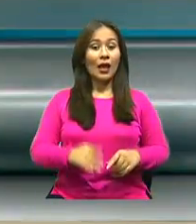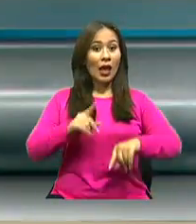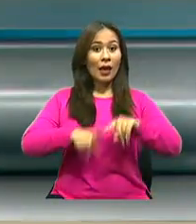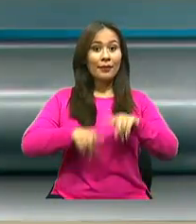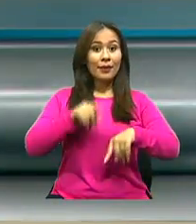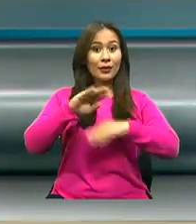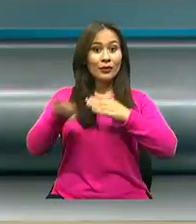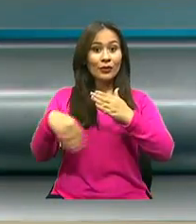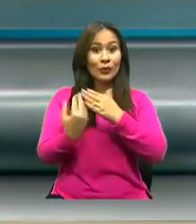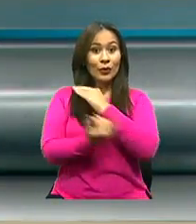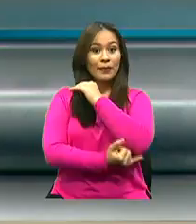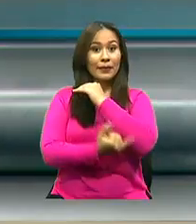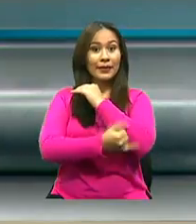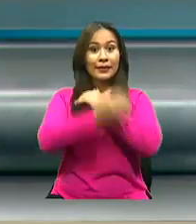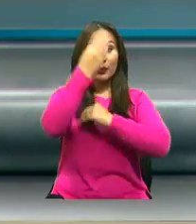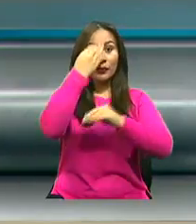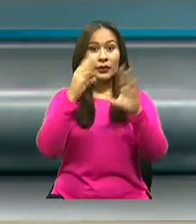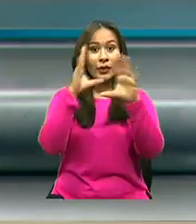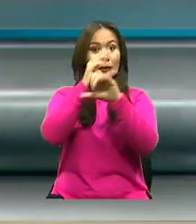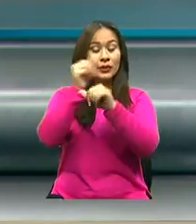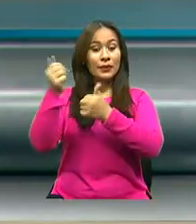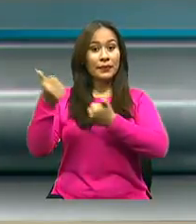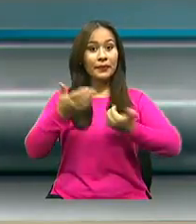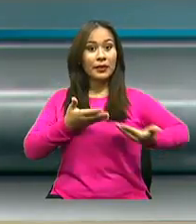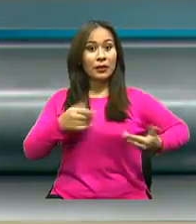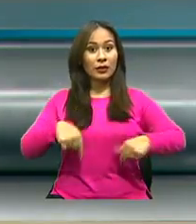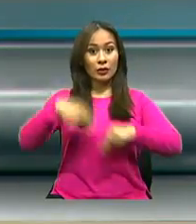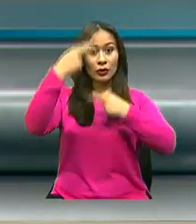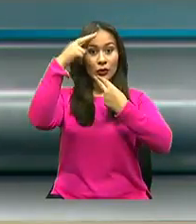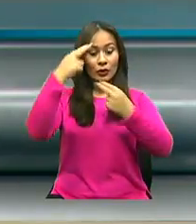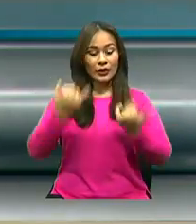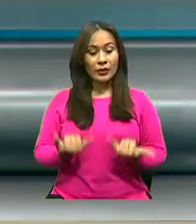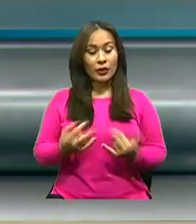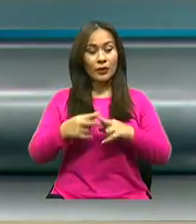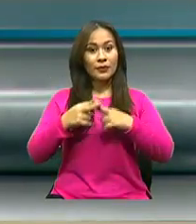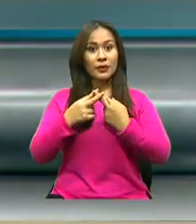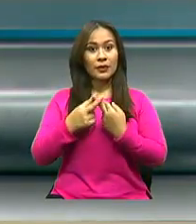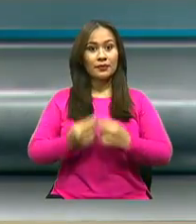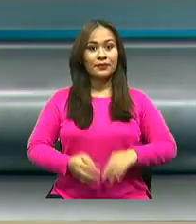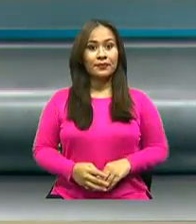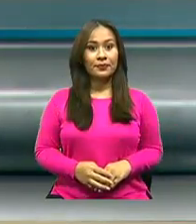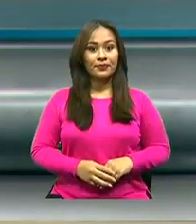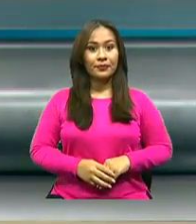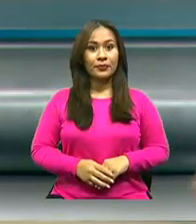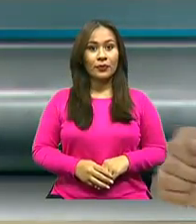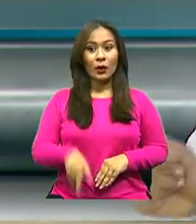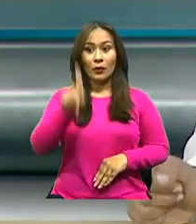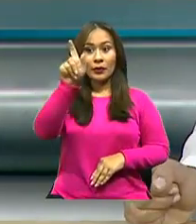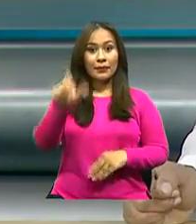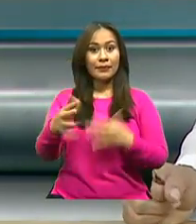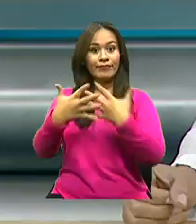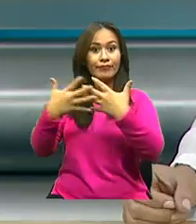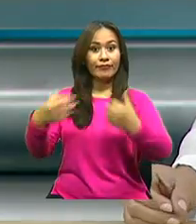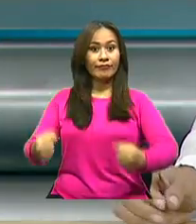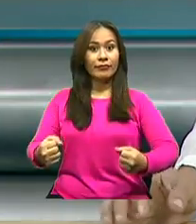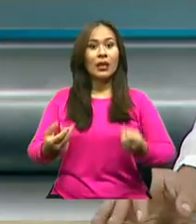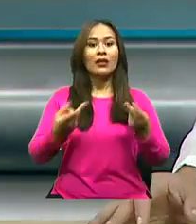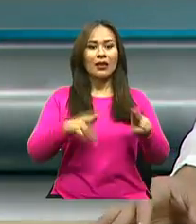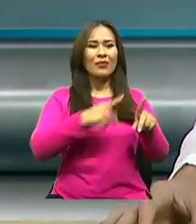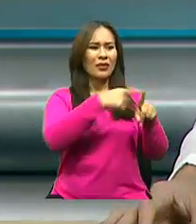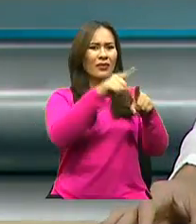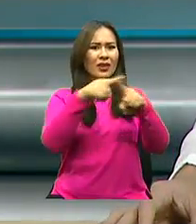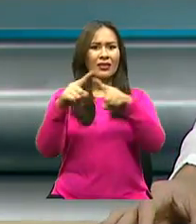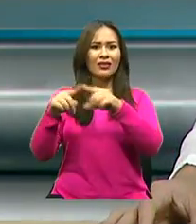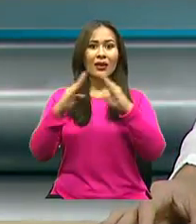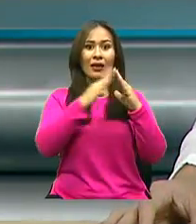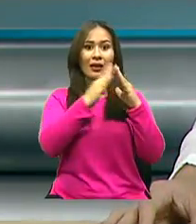Amigos de todo el país, buenas noches y bienvenidos a su informativo La Noticia, emisión estelar. Iniciamos. Un detenido y varios inmuebles allanados fue